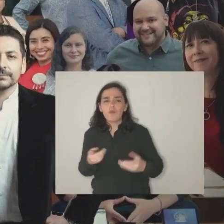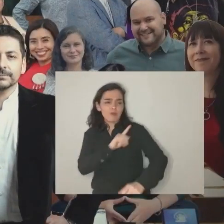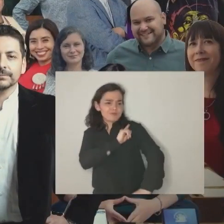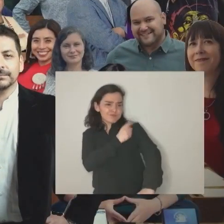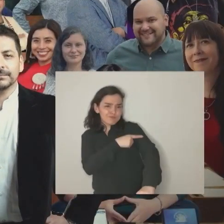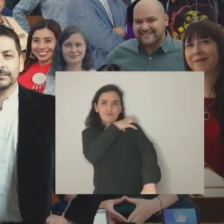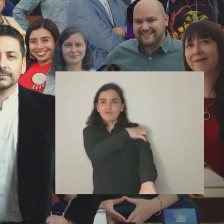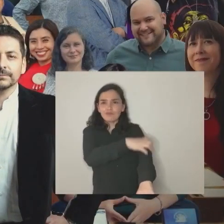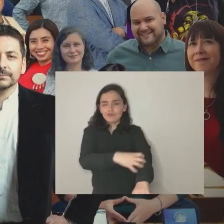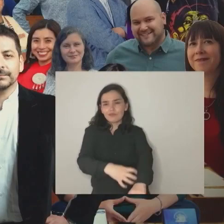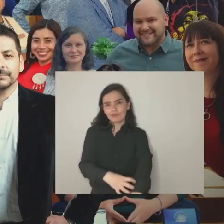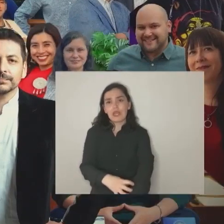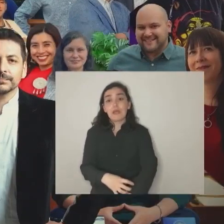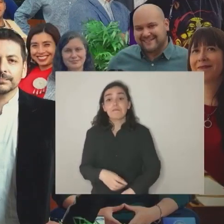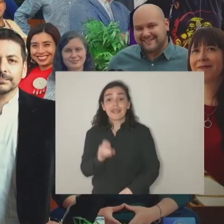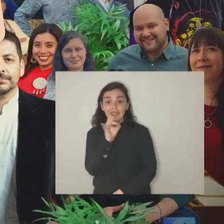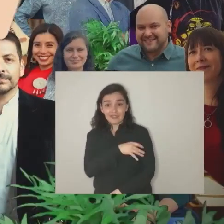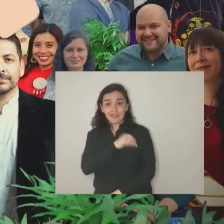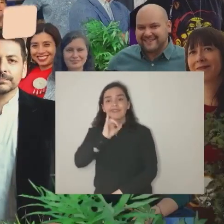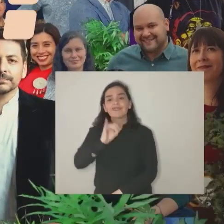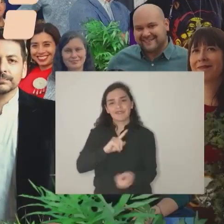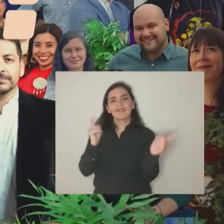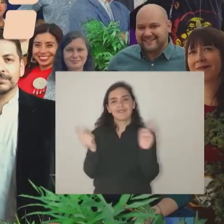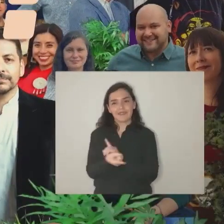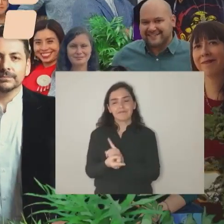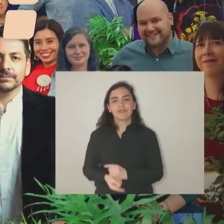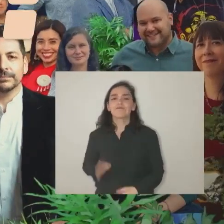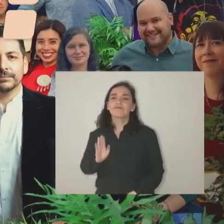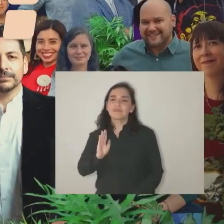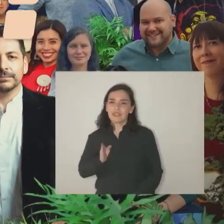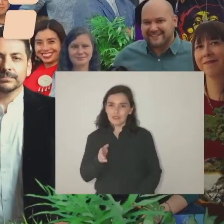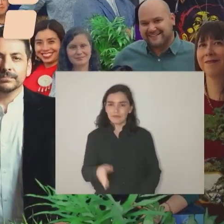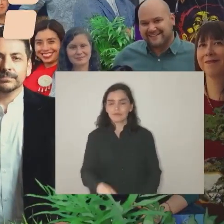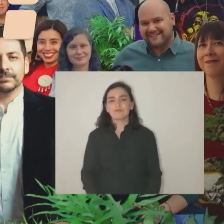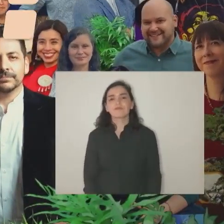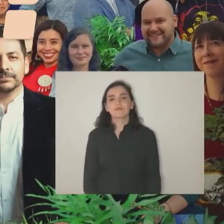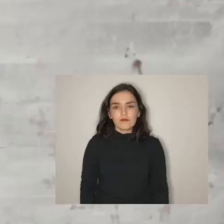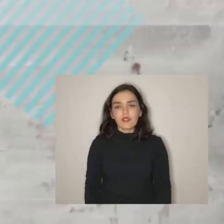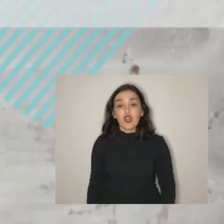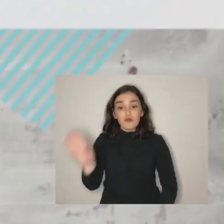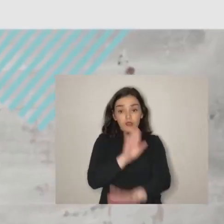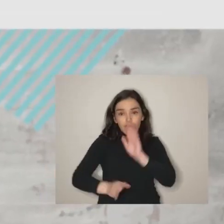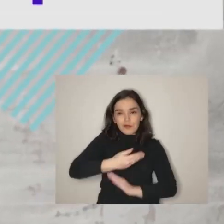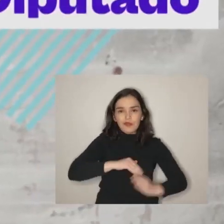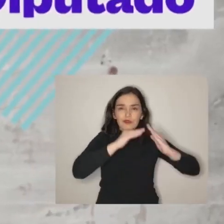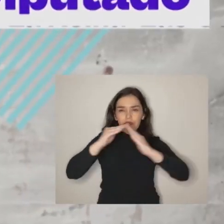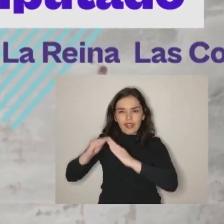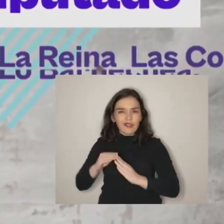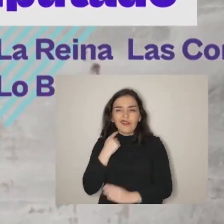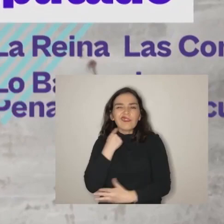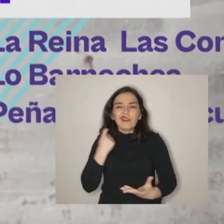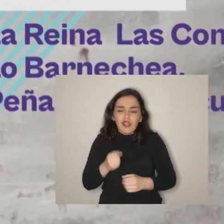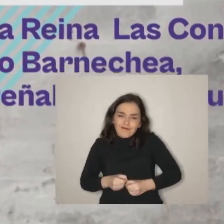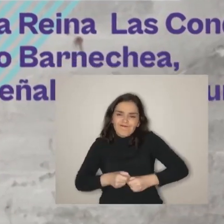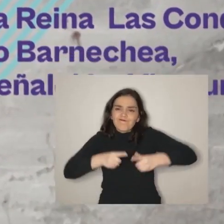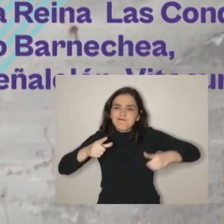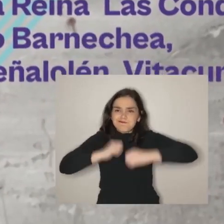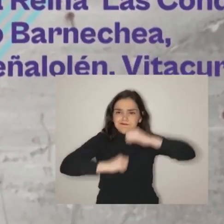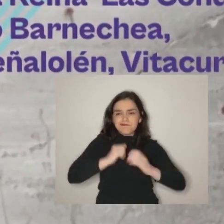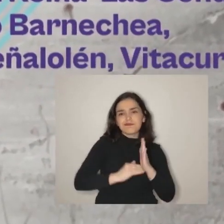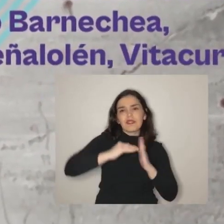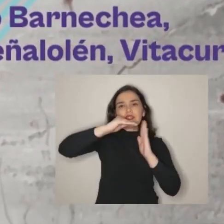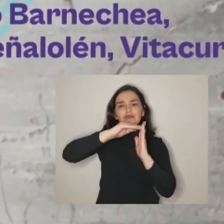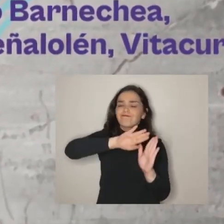país, dándole más poder a las regiones, para que Chile sí cambie. Seguimos. Protejamos nuestros barrios de la